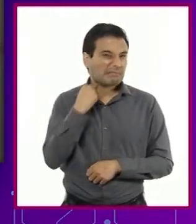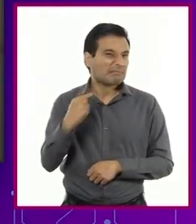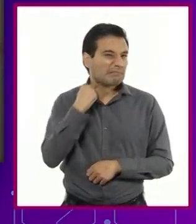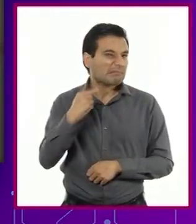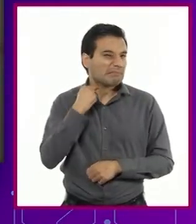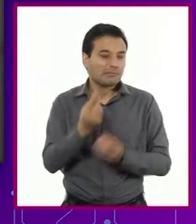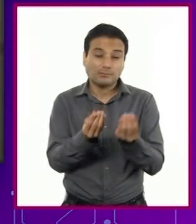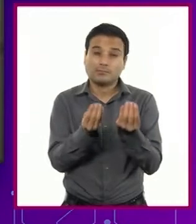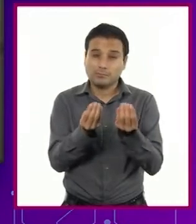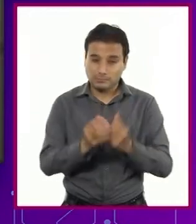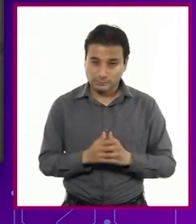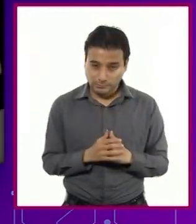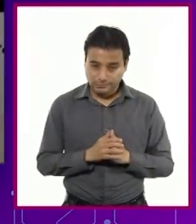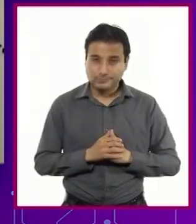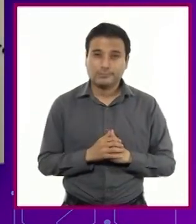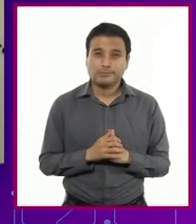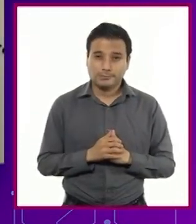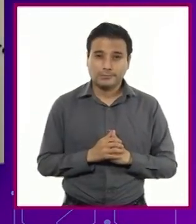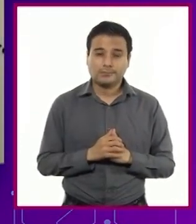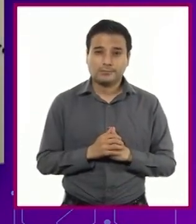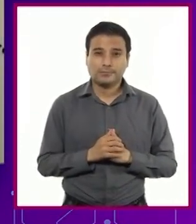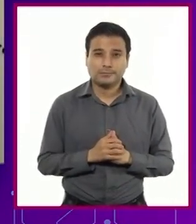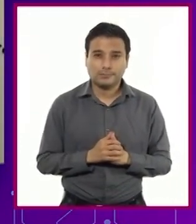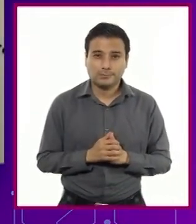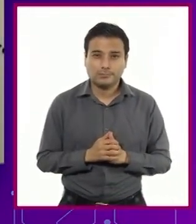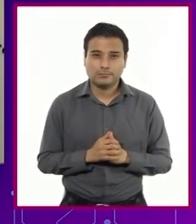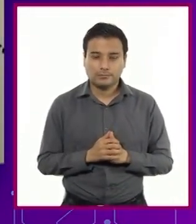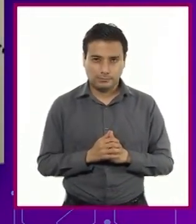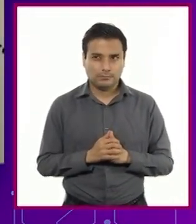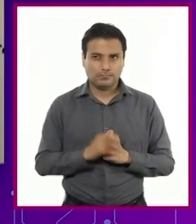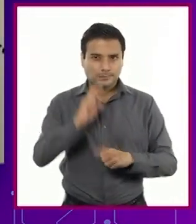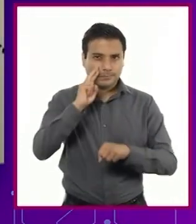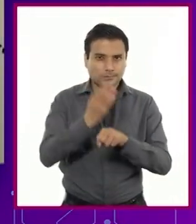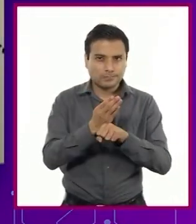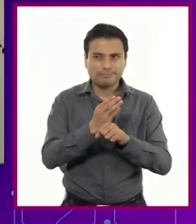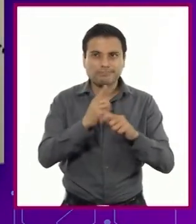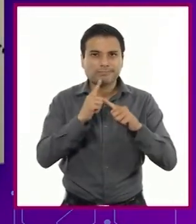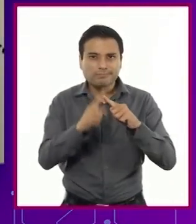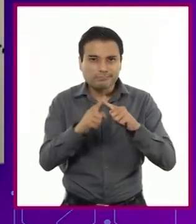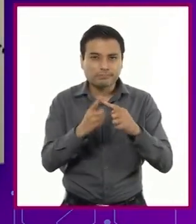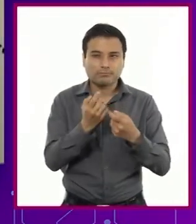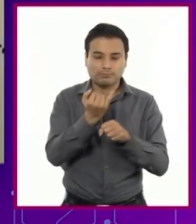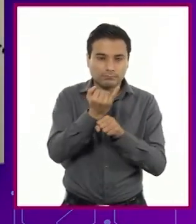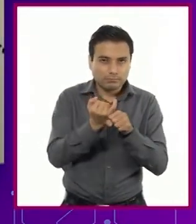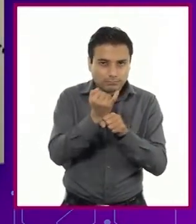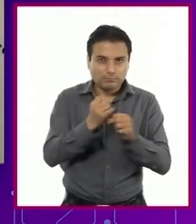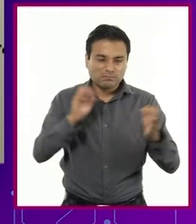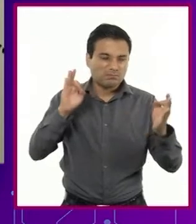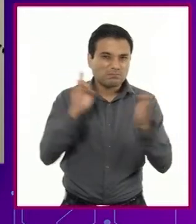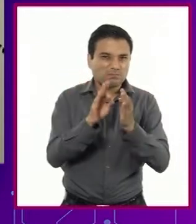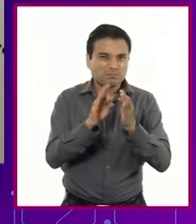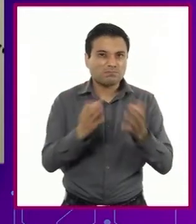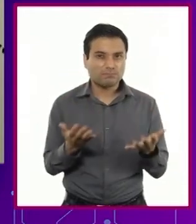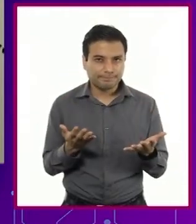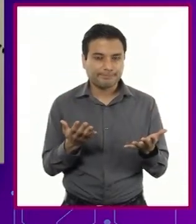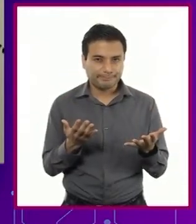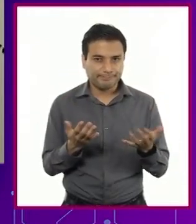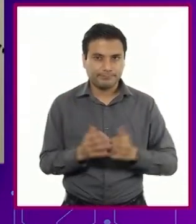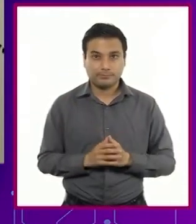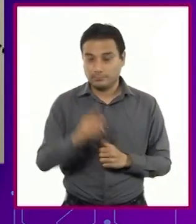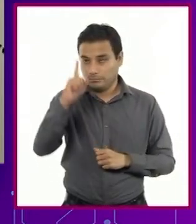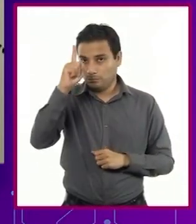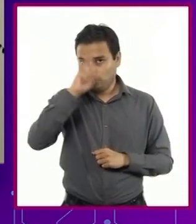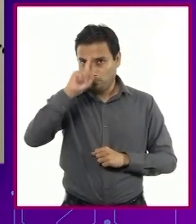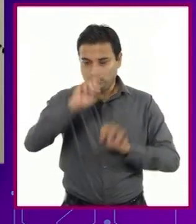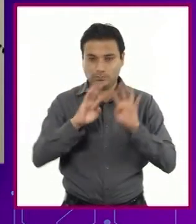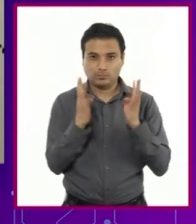la humanidad. Con el fin de juzgar a los responsables y procurar justicia para las víctimas, el Consejo de Seguridad